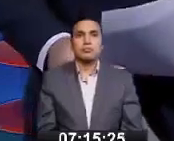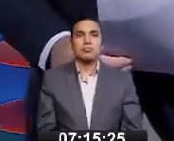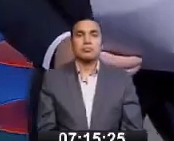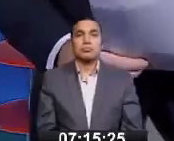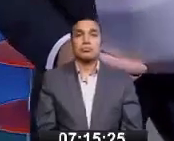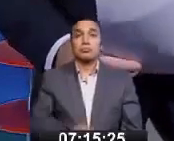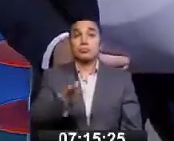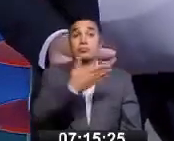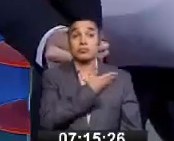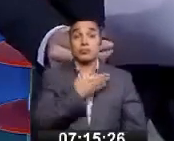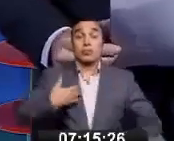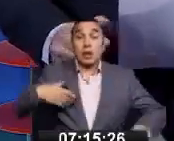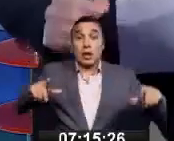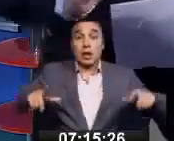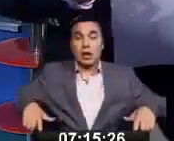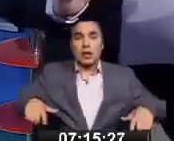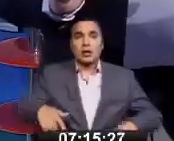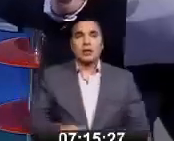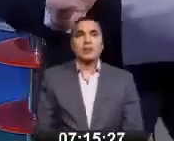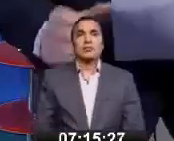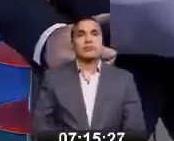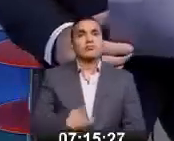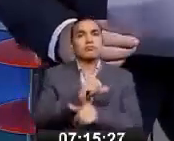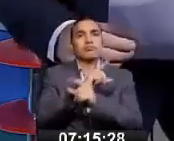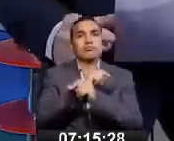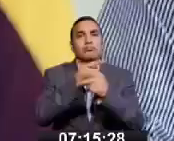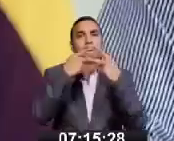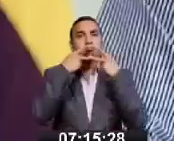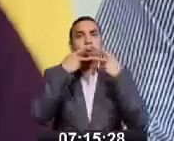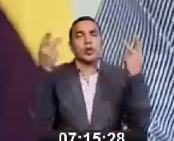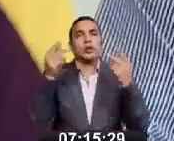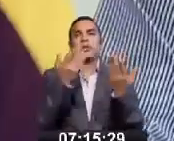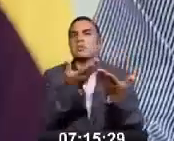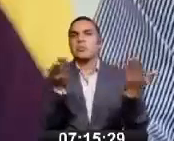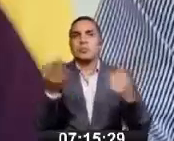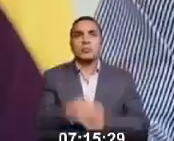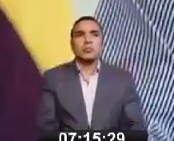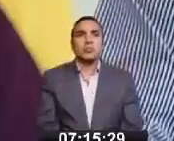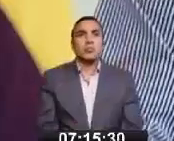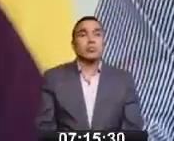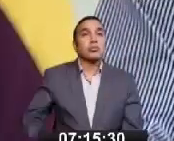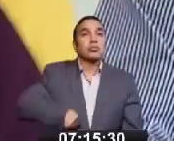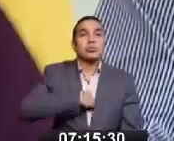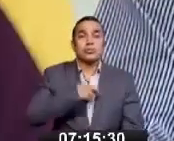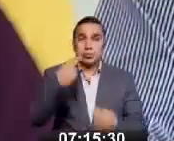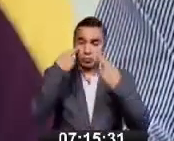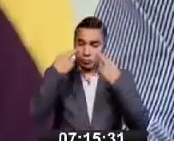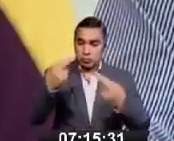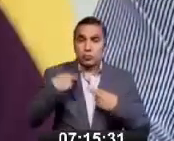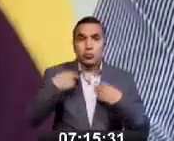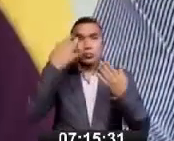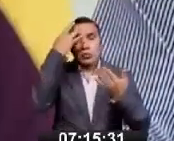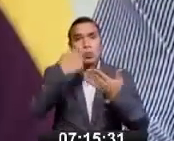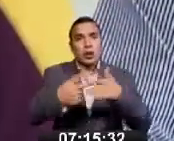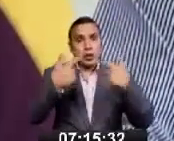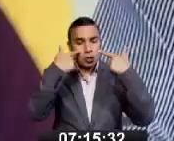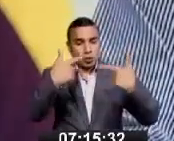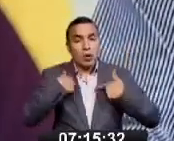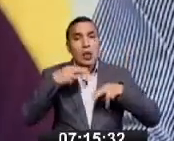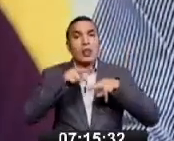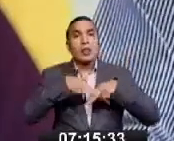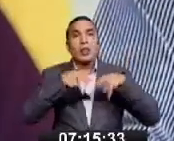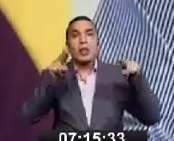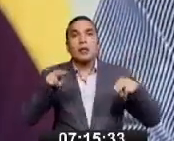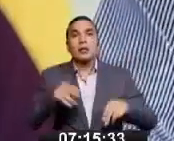el presidente de lenin moreno donde escribió en su cuenta de twitter lo siguiente somos reconocidos por cuidar la naturaleza